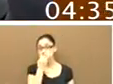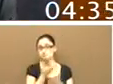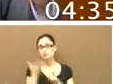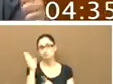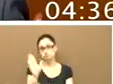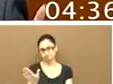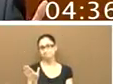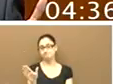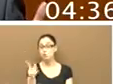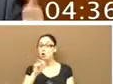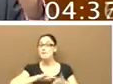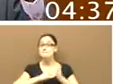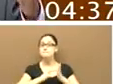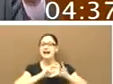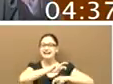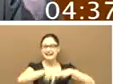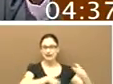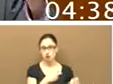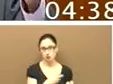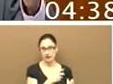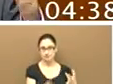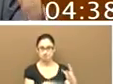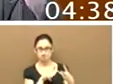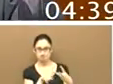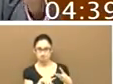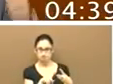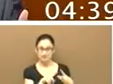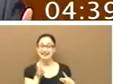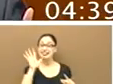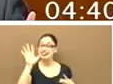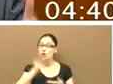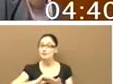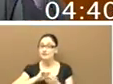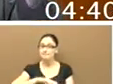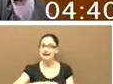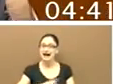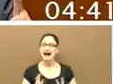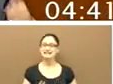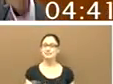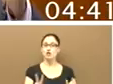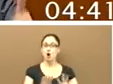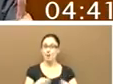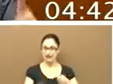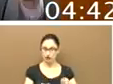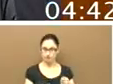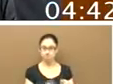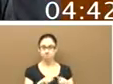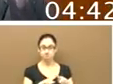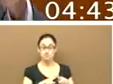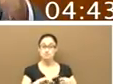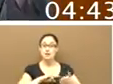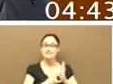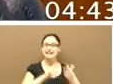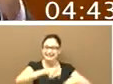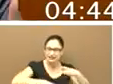un plan renove medidas cinco medidas relacionadas para la activación del comercio un plan renove de vehículos un plan de